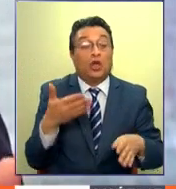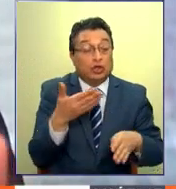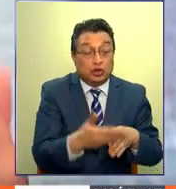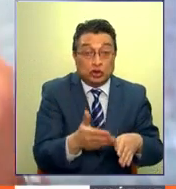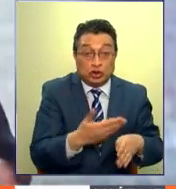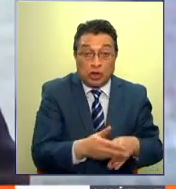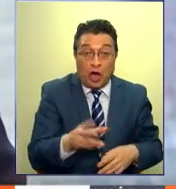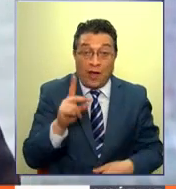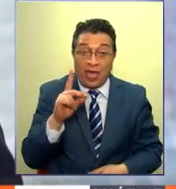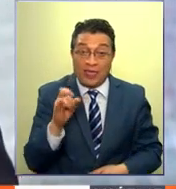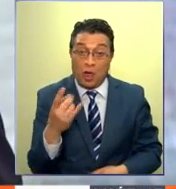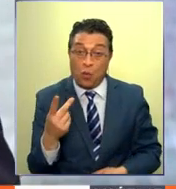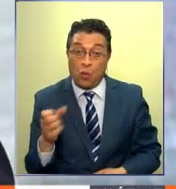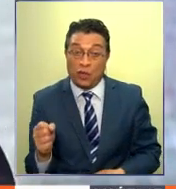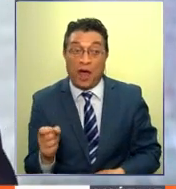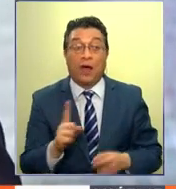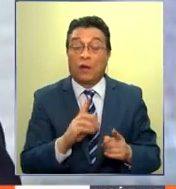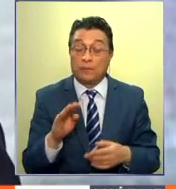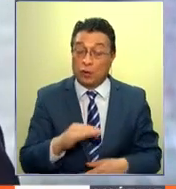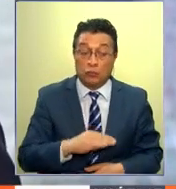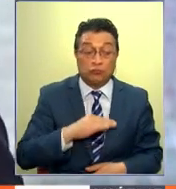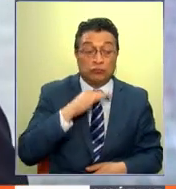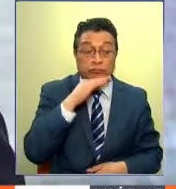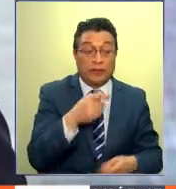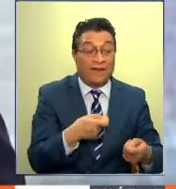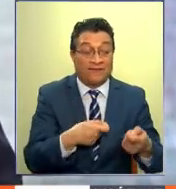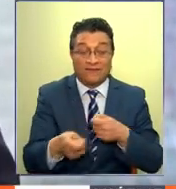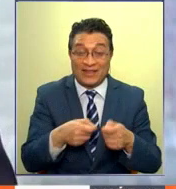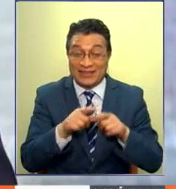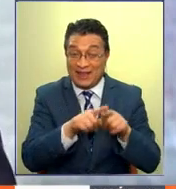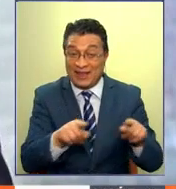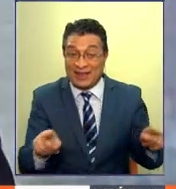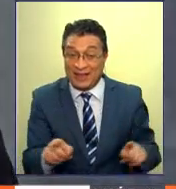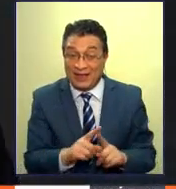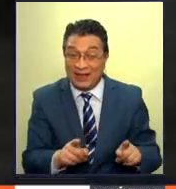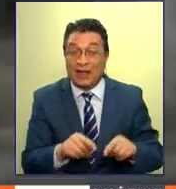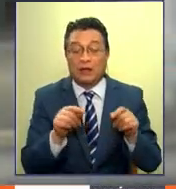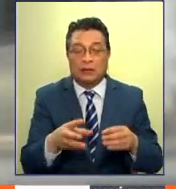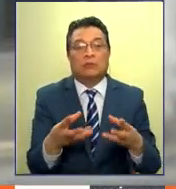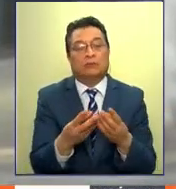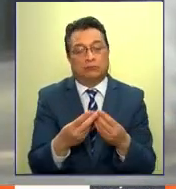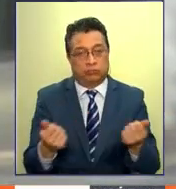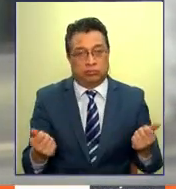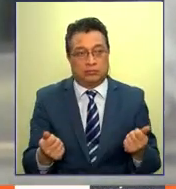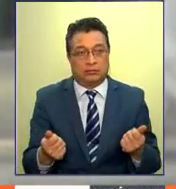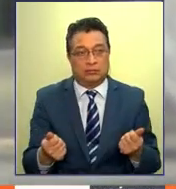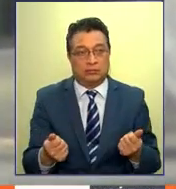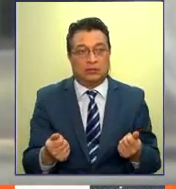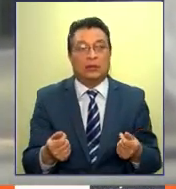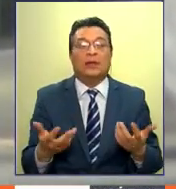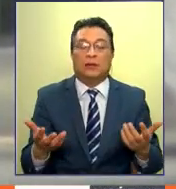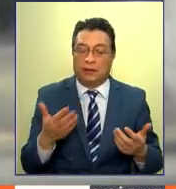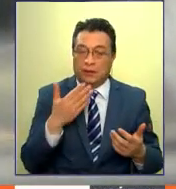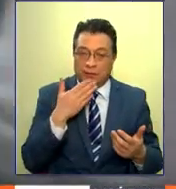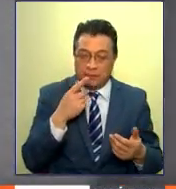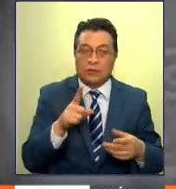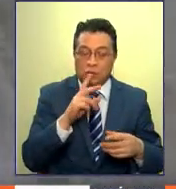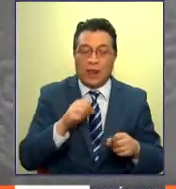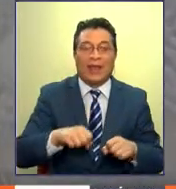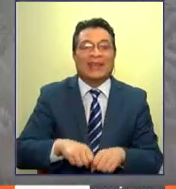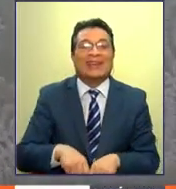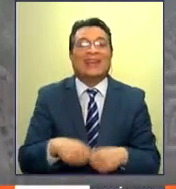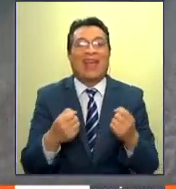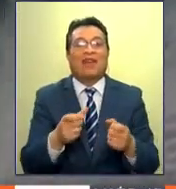deuda, que no se alcanza a cubrir con la venta de estos bienes, se va a extinguir. En otras palabras, es declararse en quiebra como